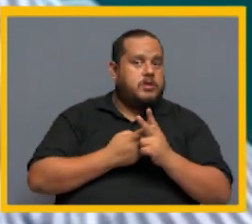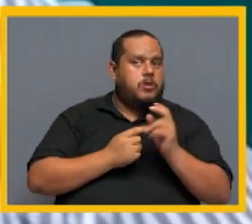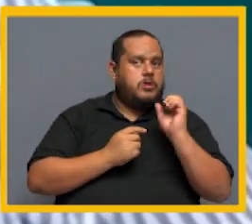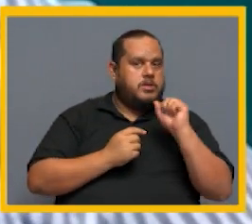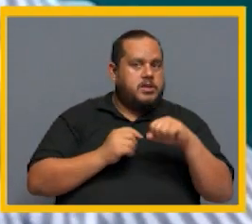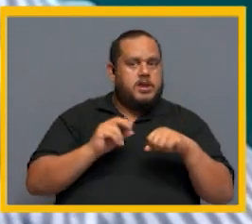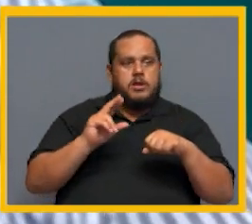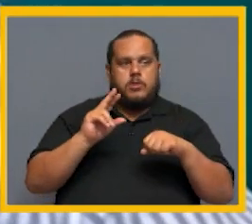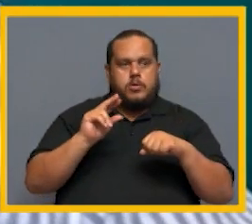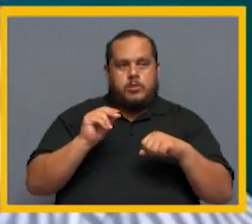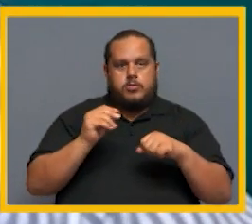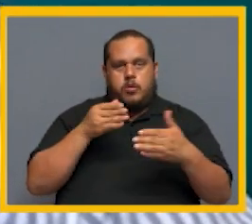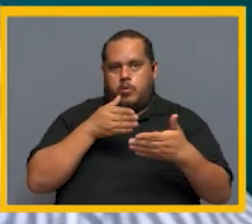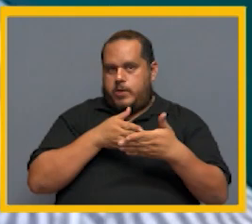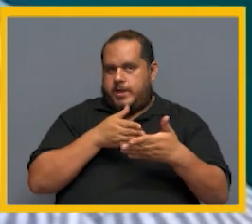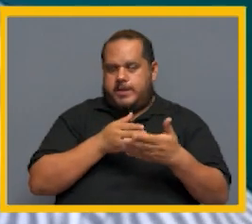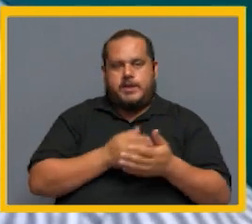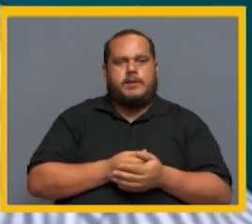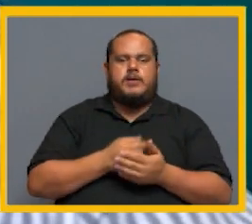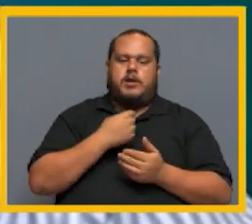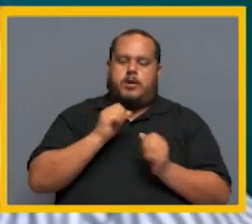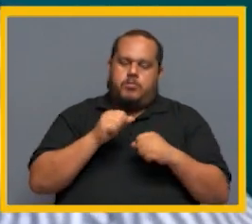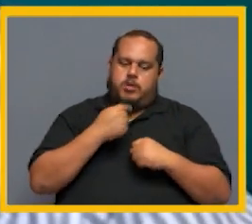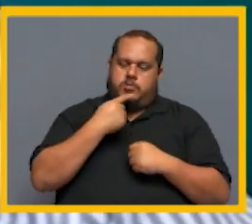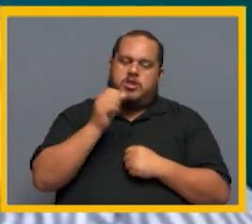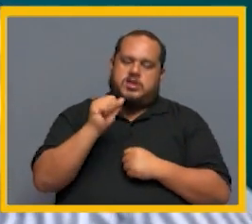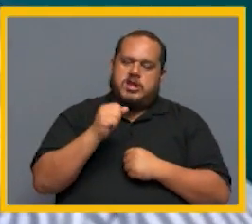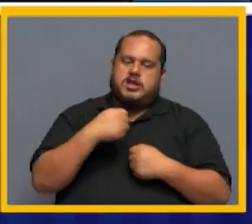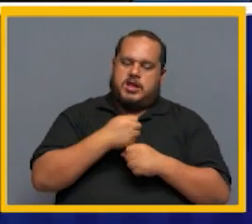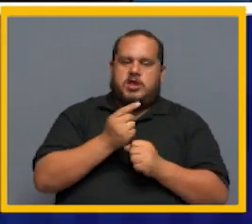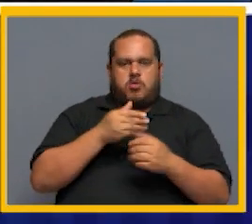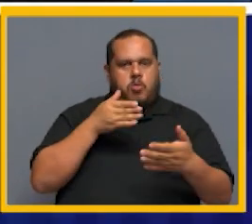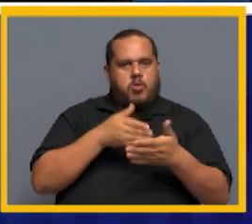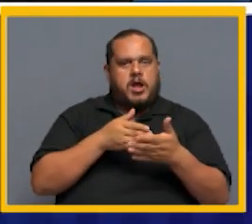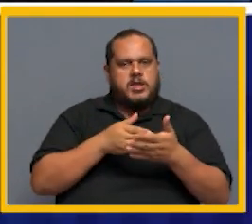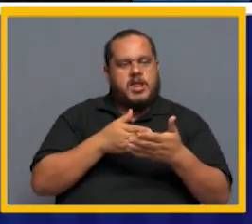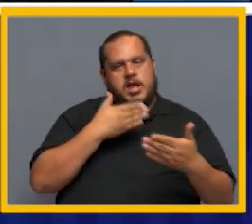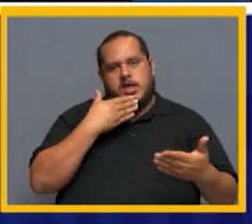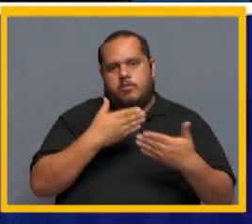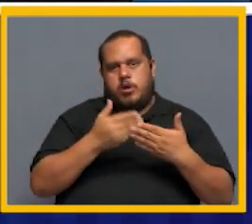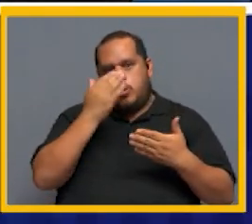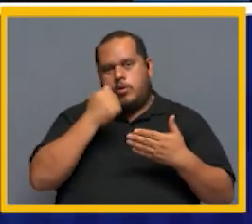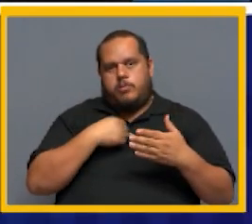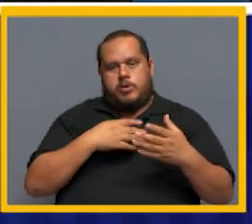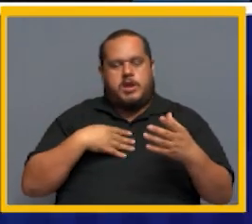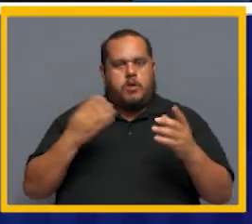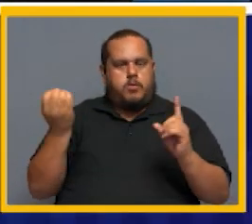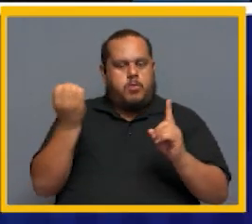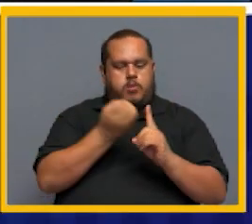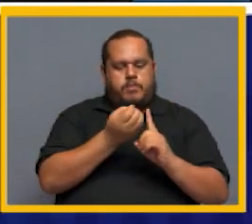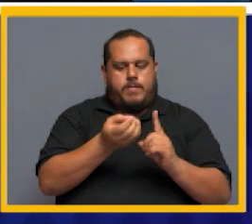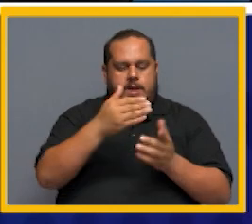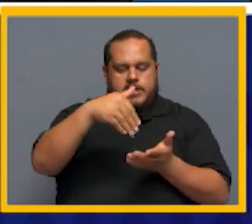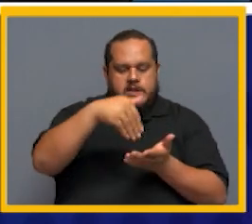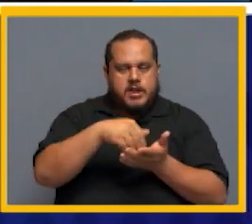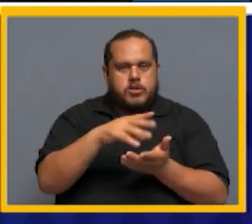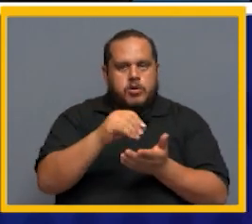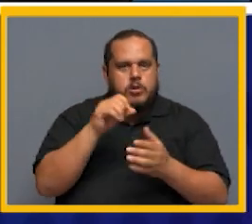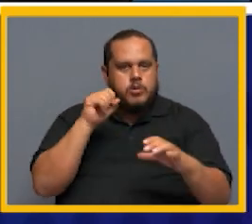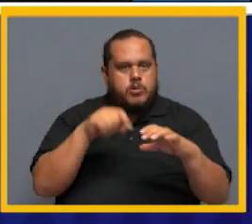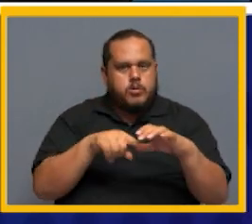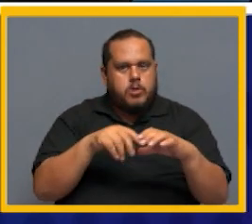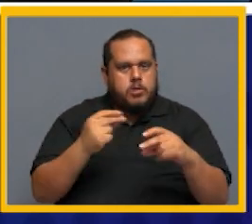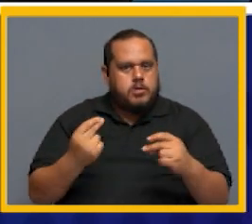ataque prometedor. Podríamos decir, sí se inició un ataque prometedor porque inmediatamente hubo un pase, un centro y un gol. Hubo una